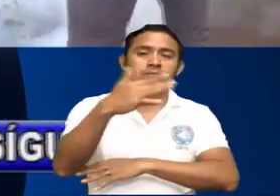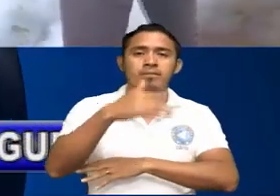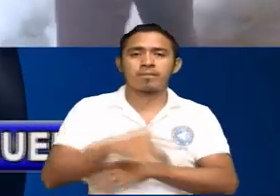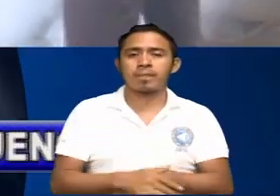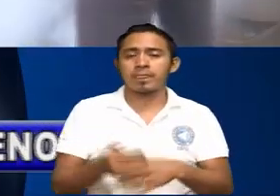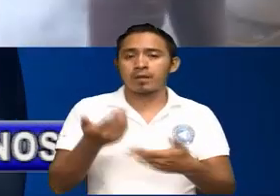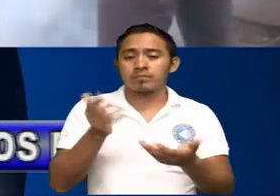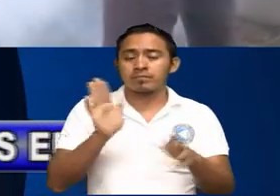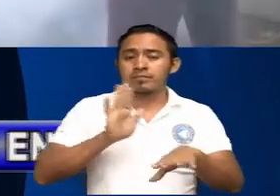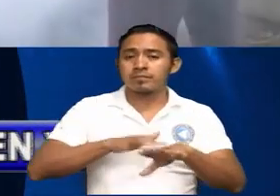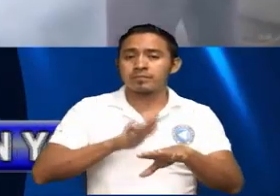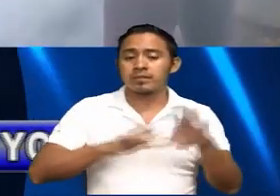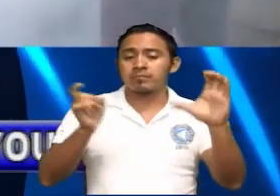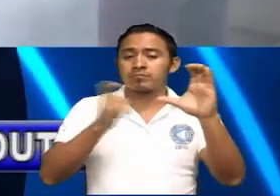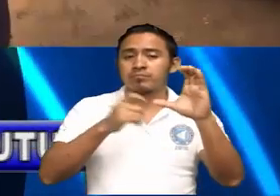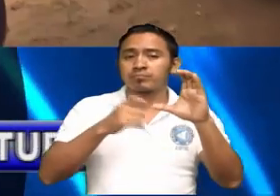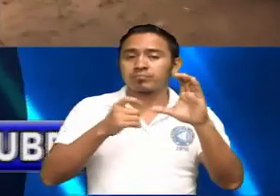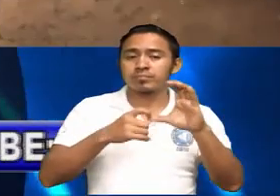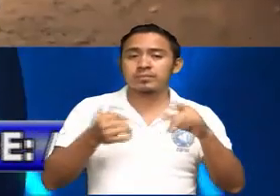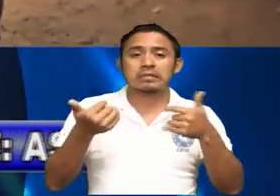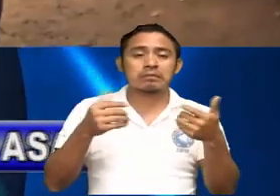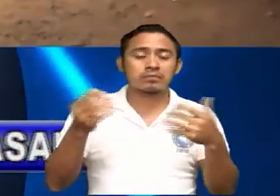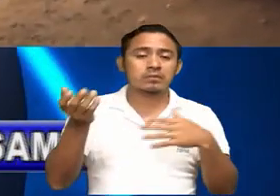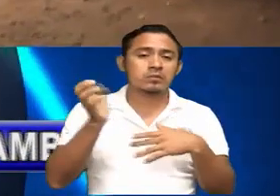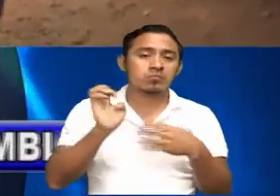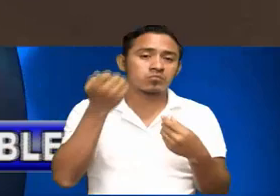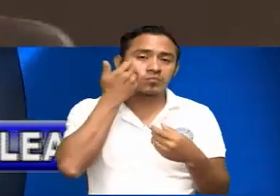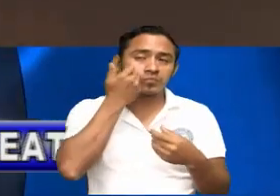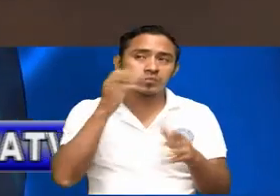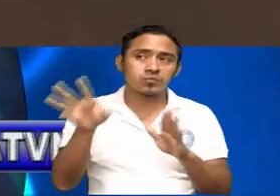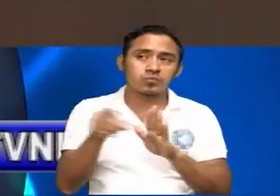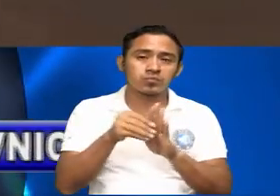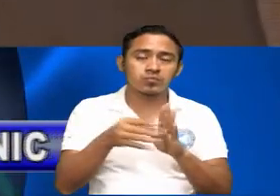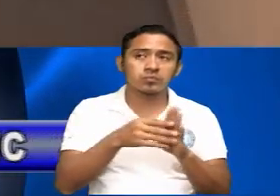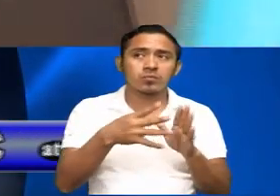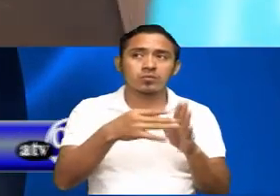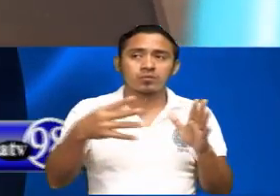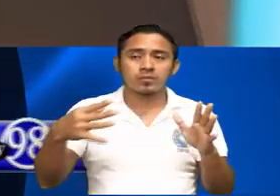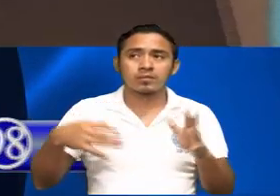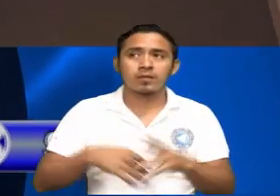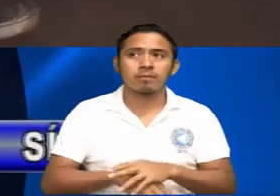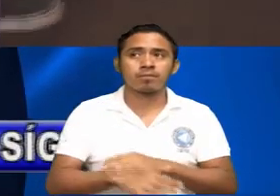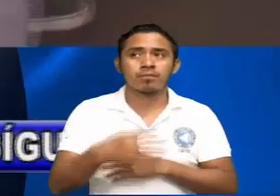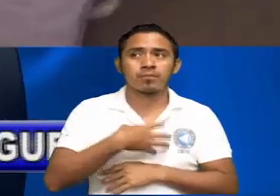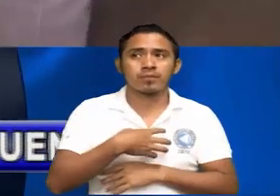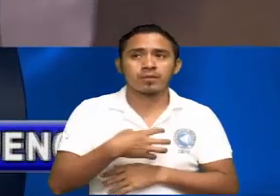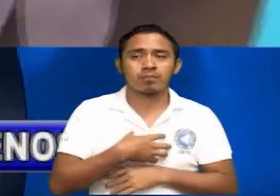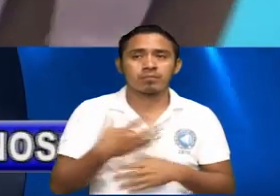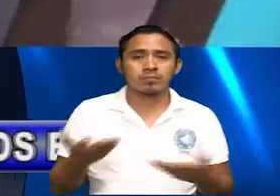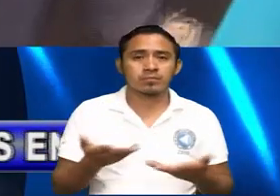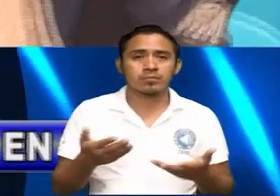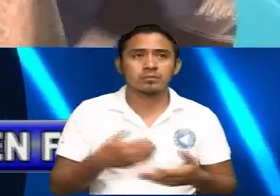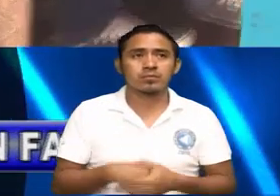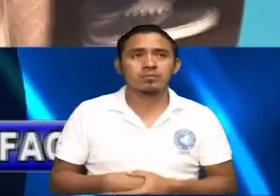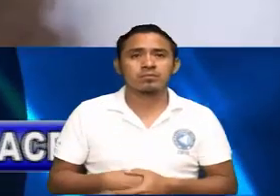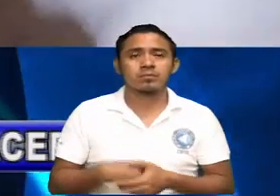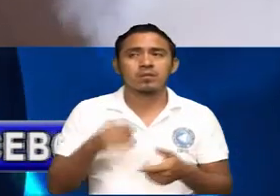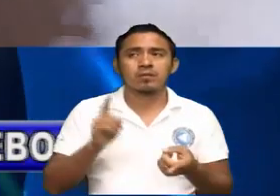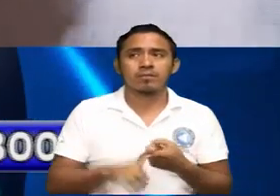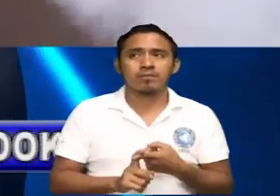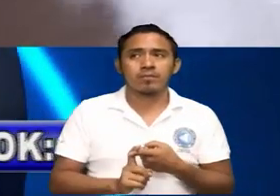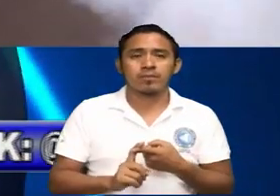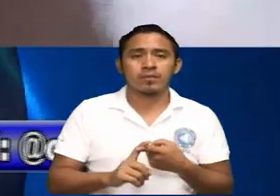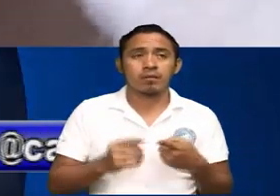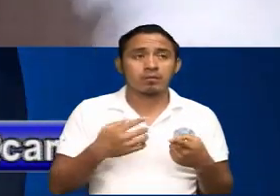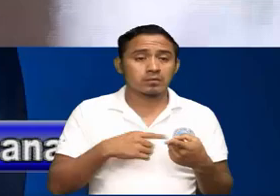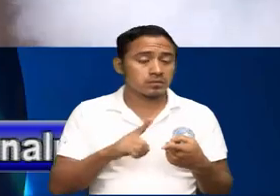decreto de alerta epidemiológica en la lucha contra el mosquito transmisor de dengue, chikungunya y zika.